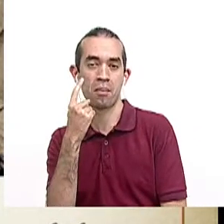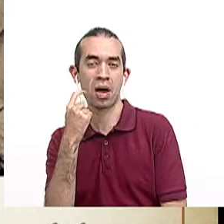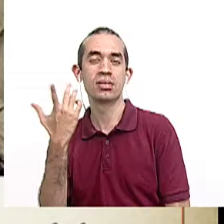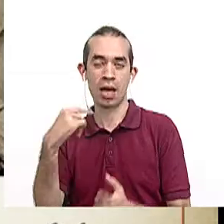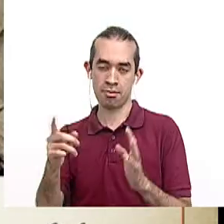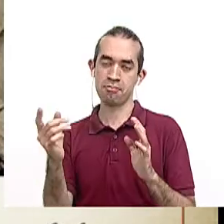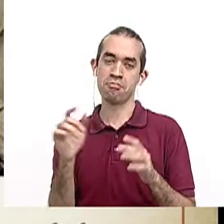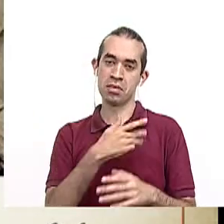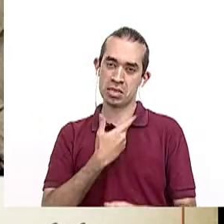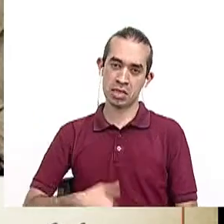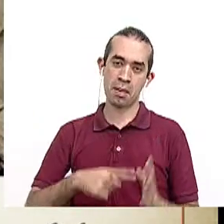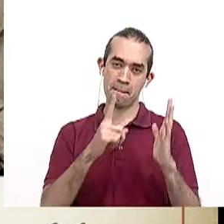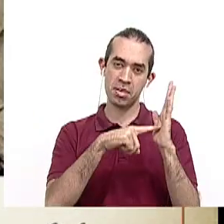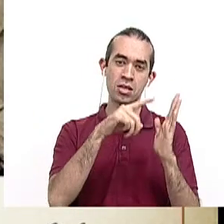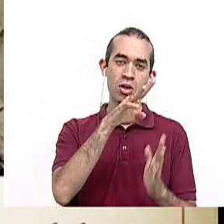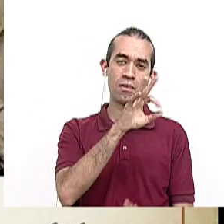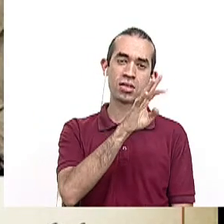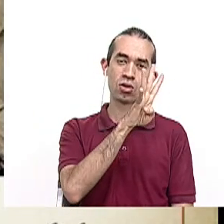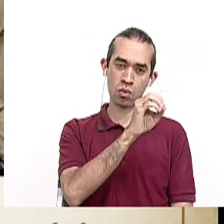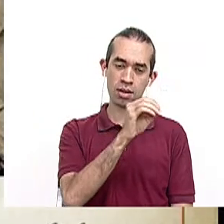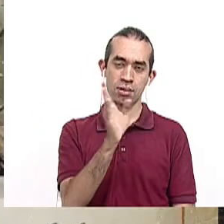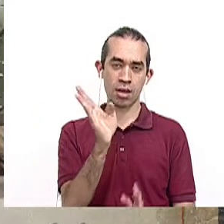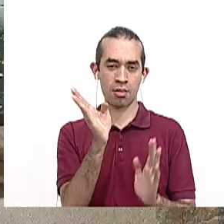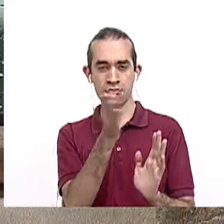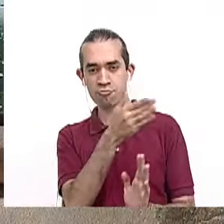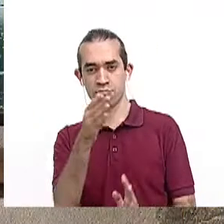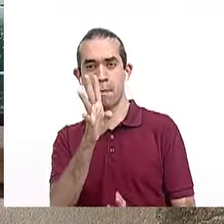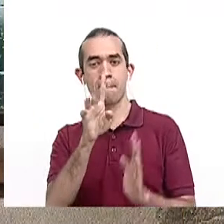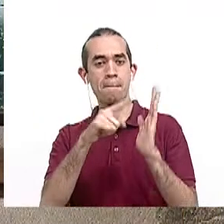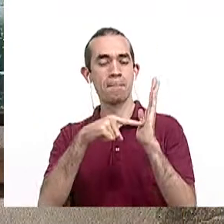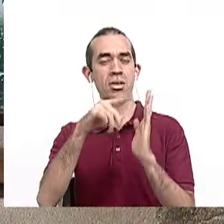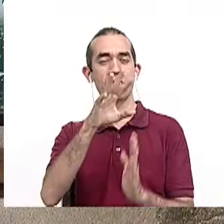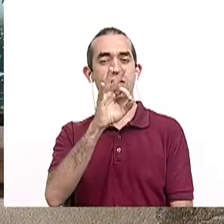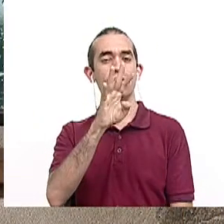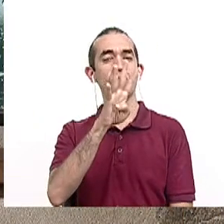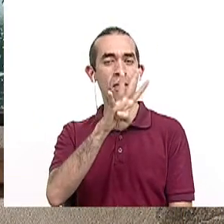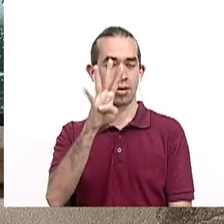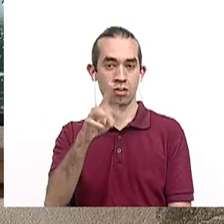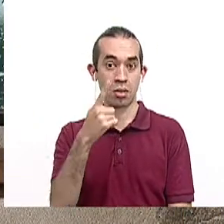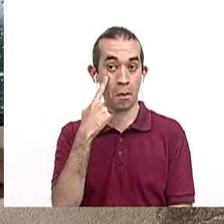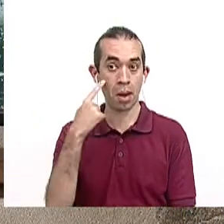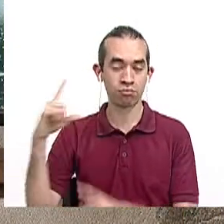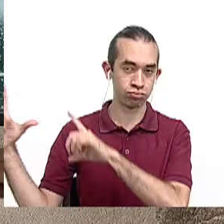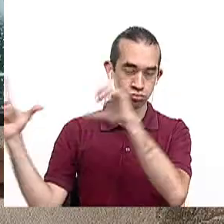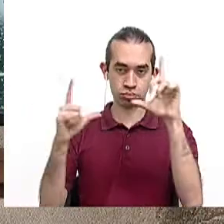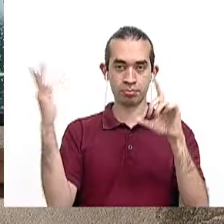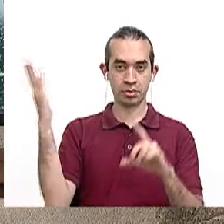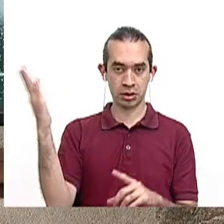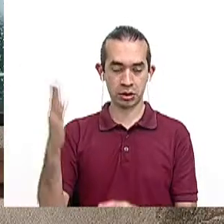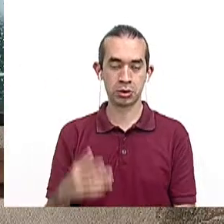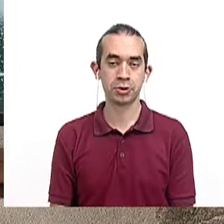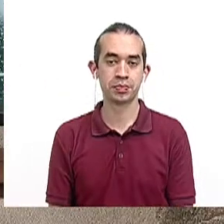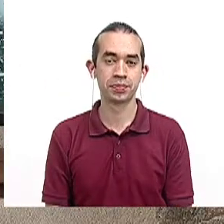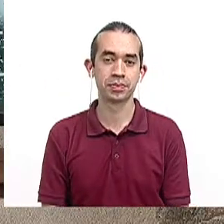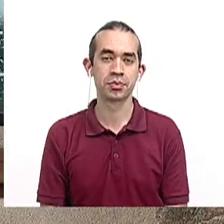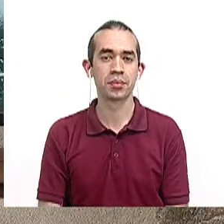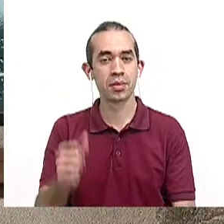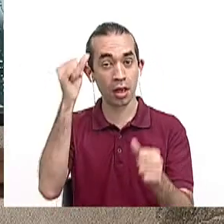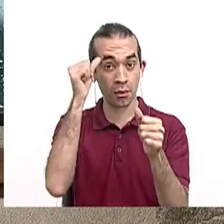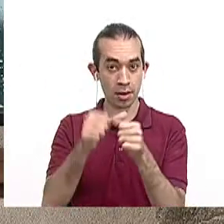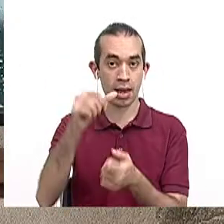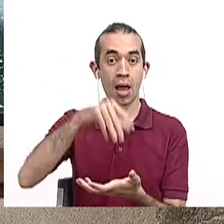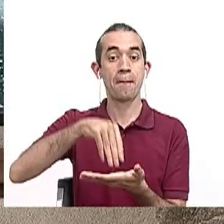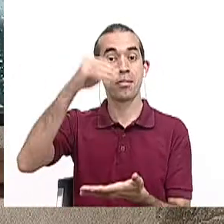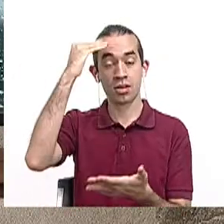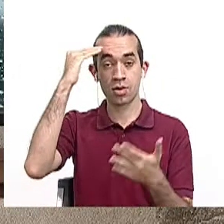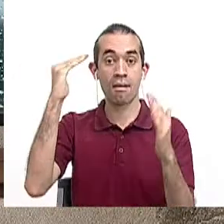verlo, a ver si lo podemos ver con más detalle en esta presentación acá en Aprendo en Casa. Recuerden que de 1 a 2 de la